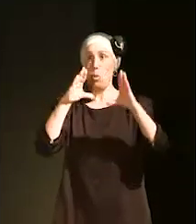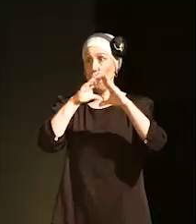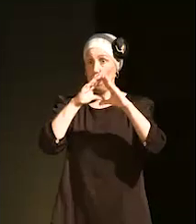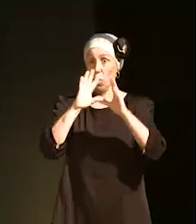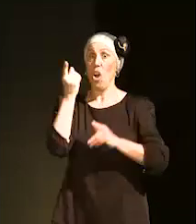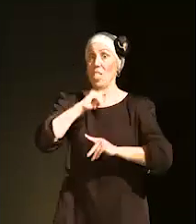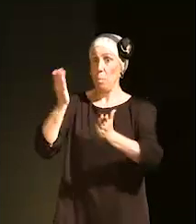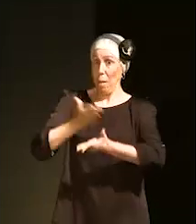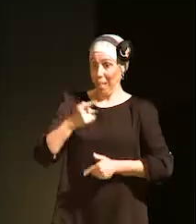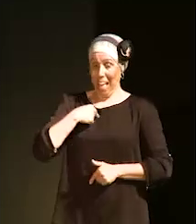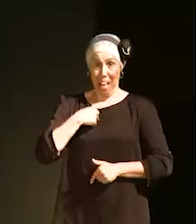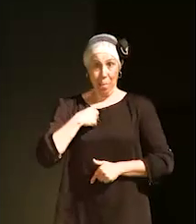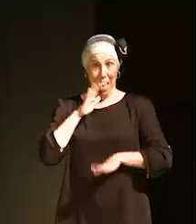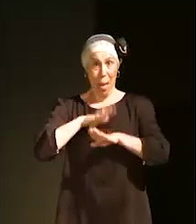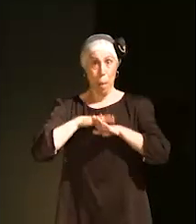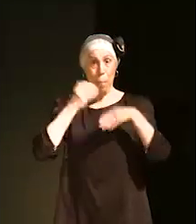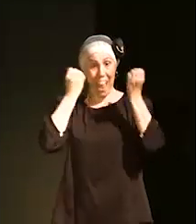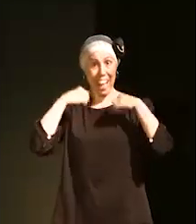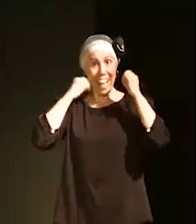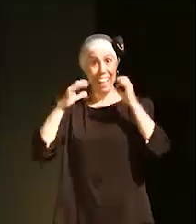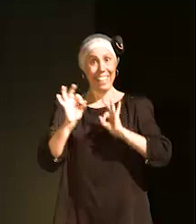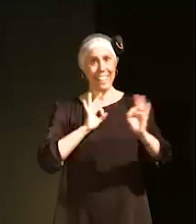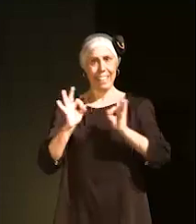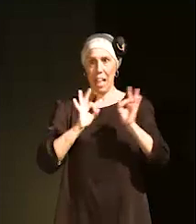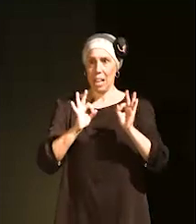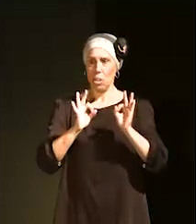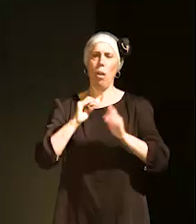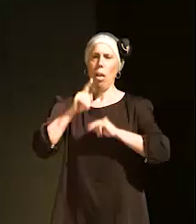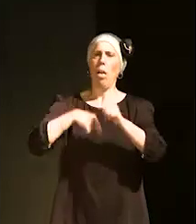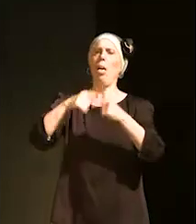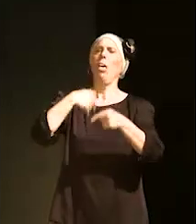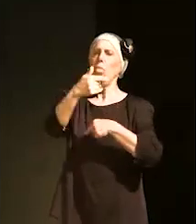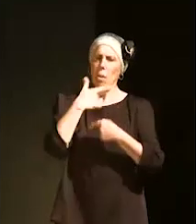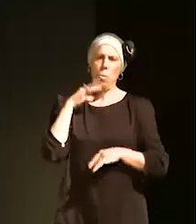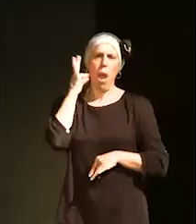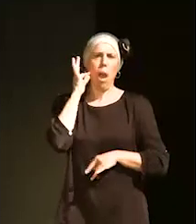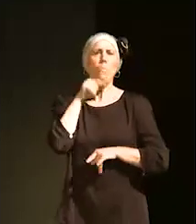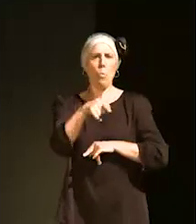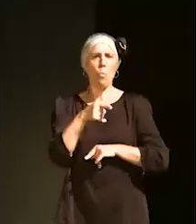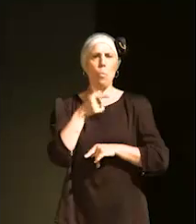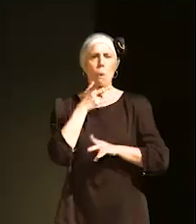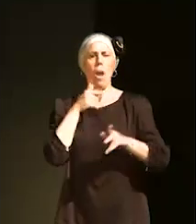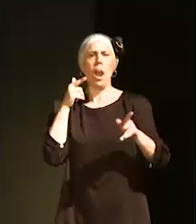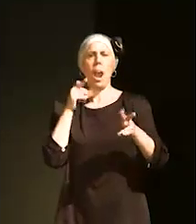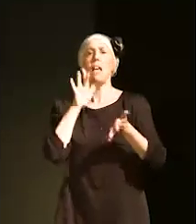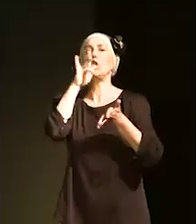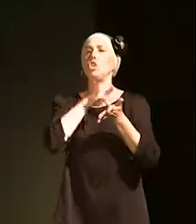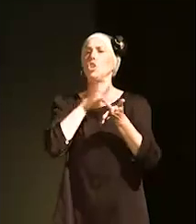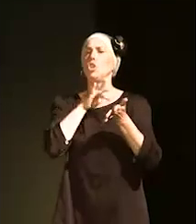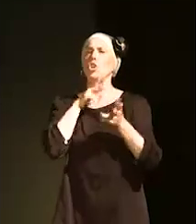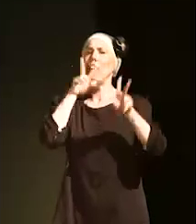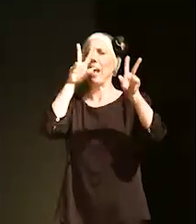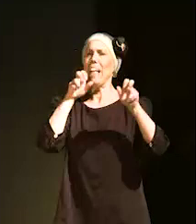entrenamiento actoral tiempo después ella se abordarían también el tema de la memoria histórica y siguieron